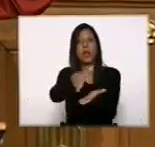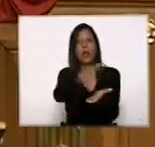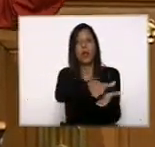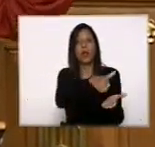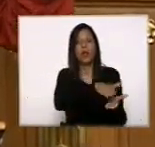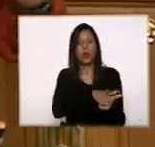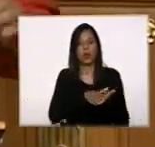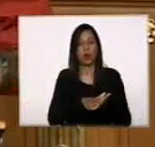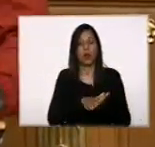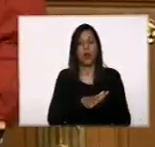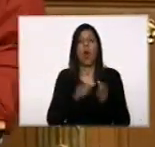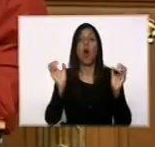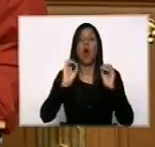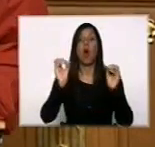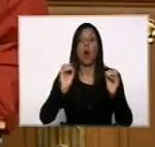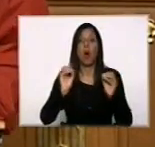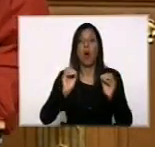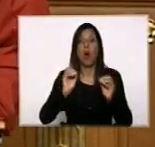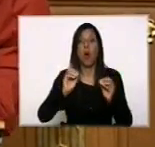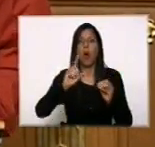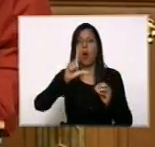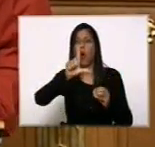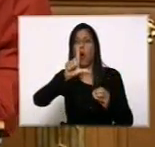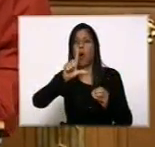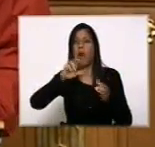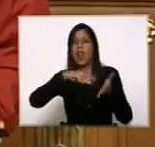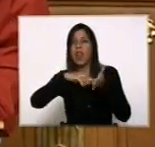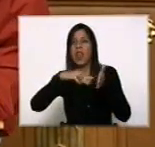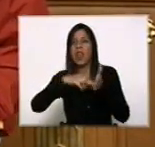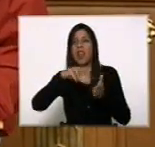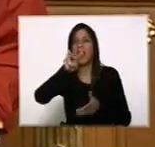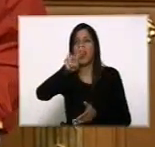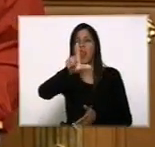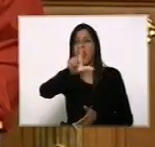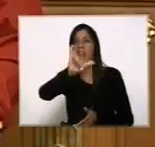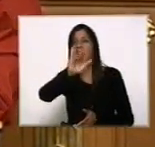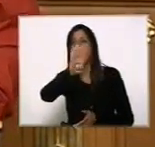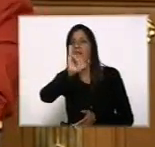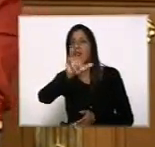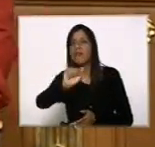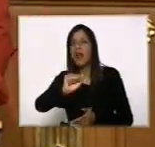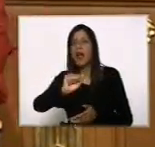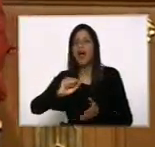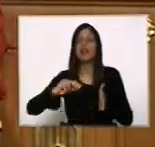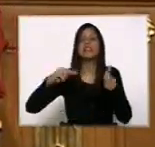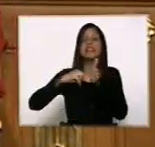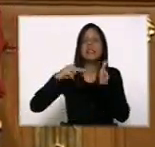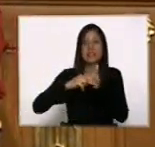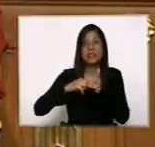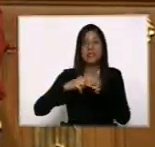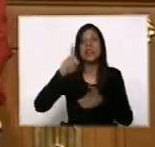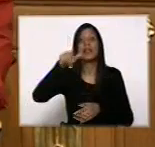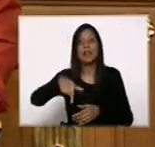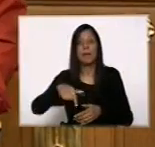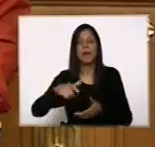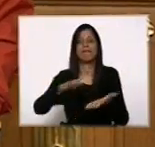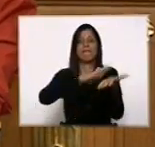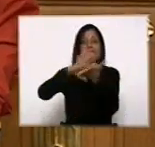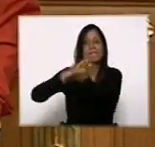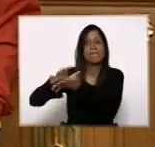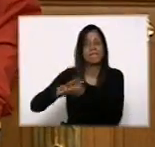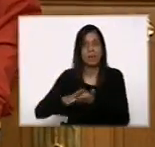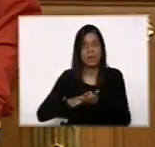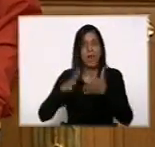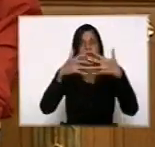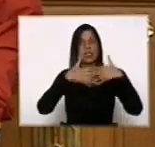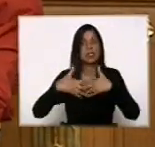O la destrucción de Libia, ¿en qué está convertido Libia ahora? Destrucción de Siria y los ataques contra Siria y contra cualquier pueblo